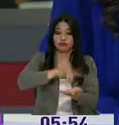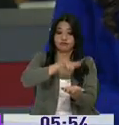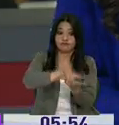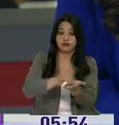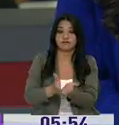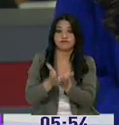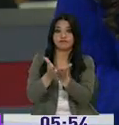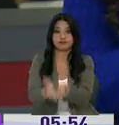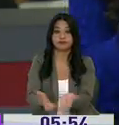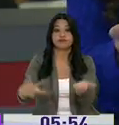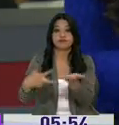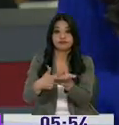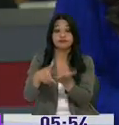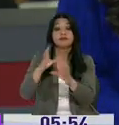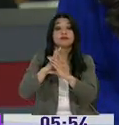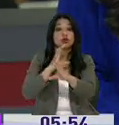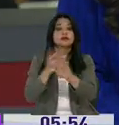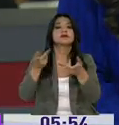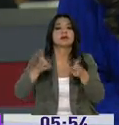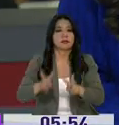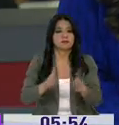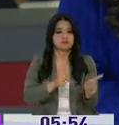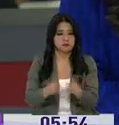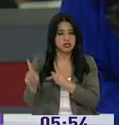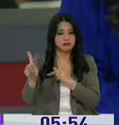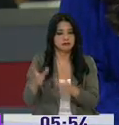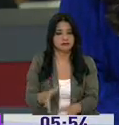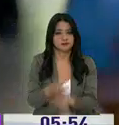terrestre de la urbe también se adaptan protocolos.